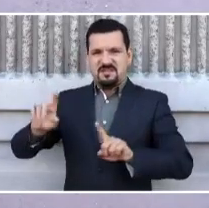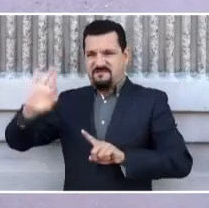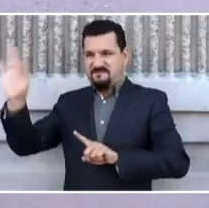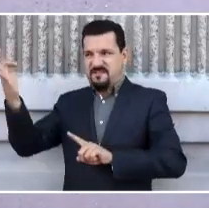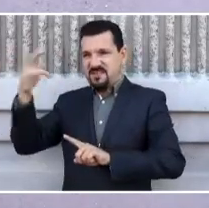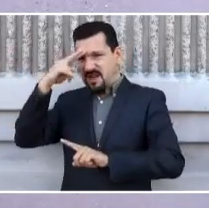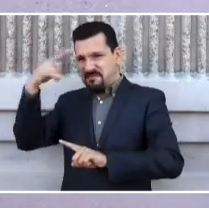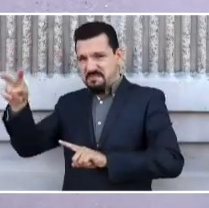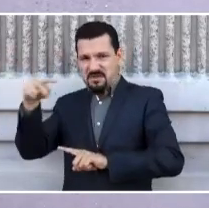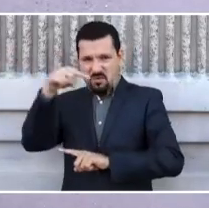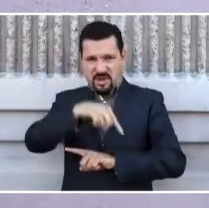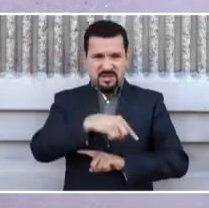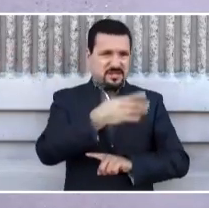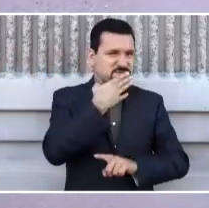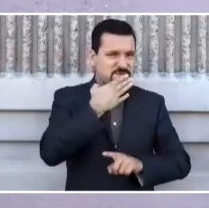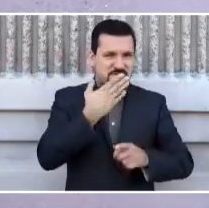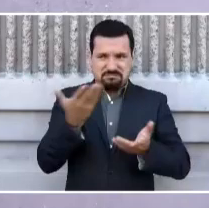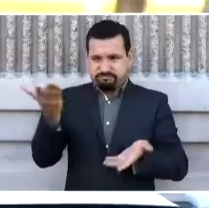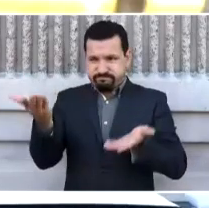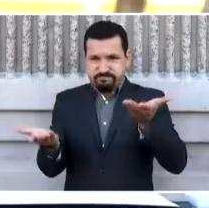nacional?